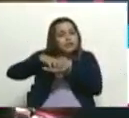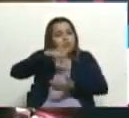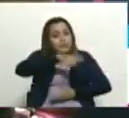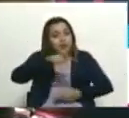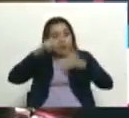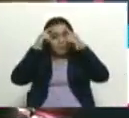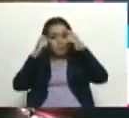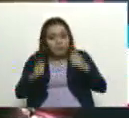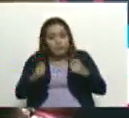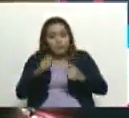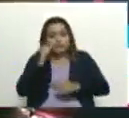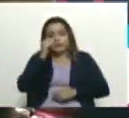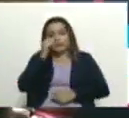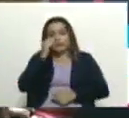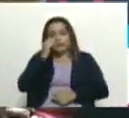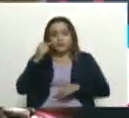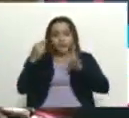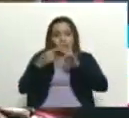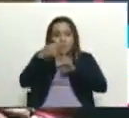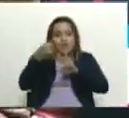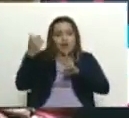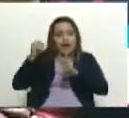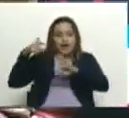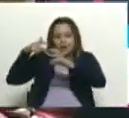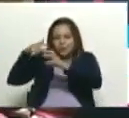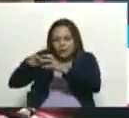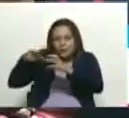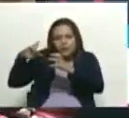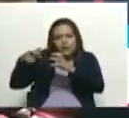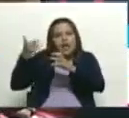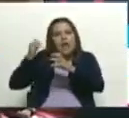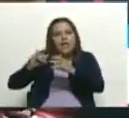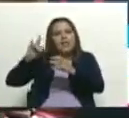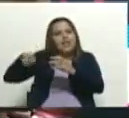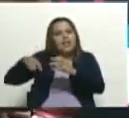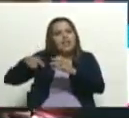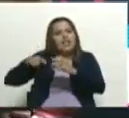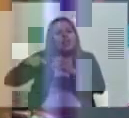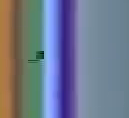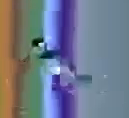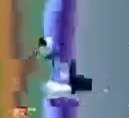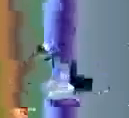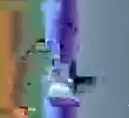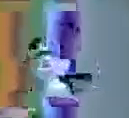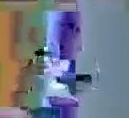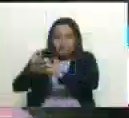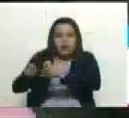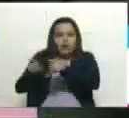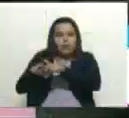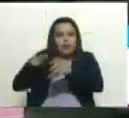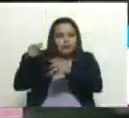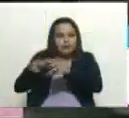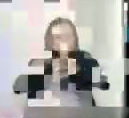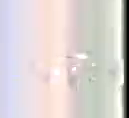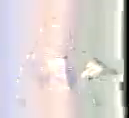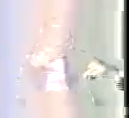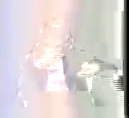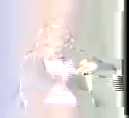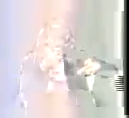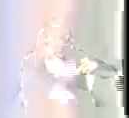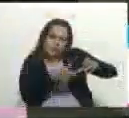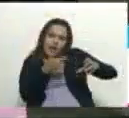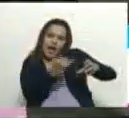José Pulido, ponen una serie de clavos para fijar al hueso. Al 4º mes, al